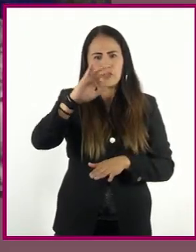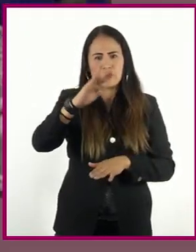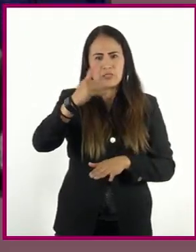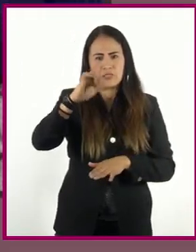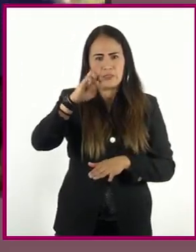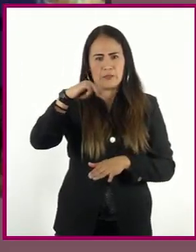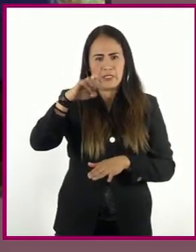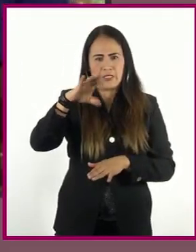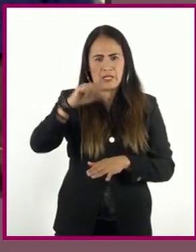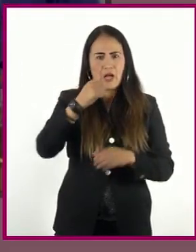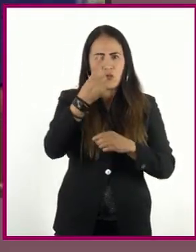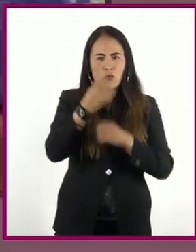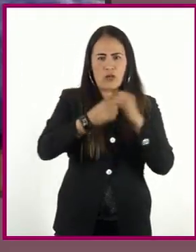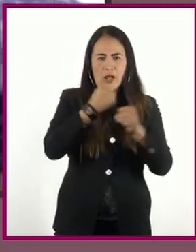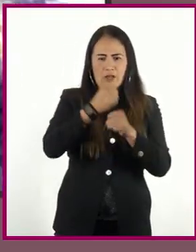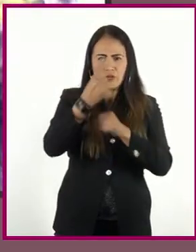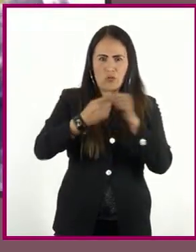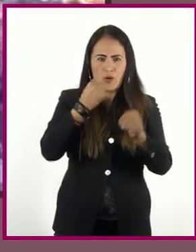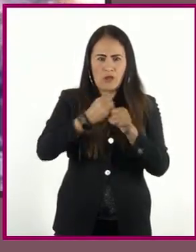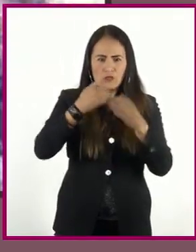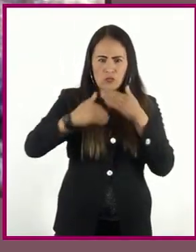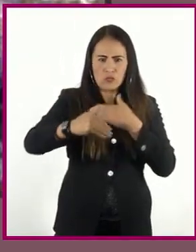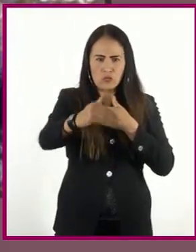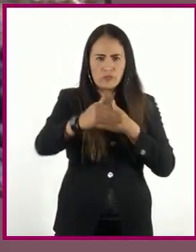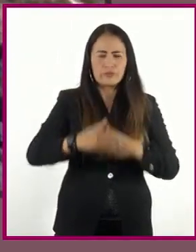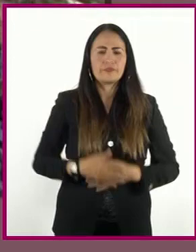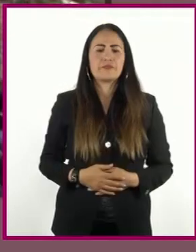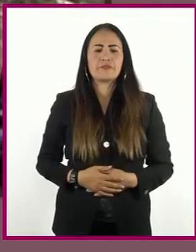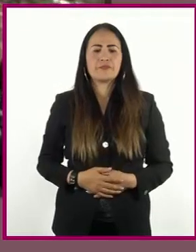año llega a este destino.